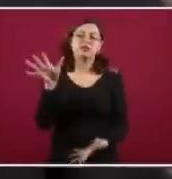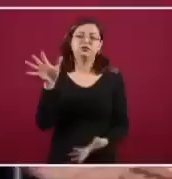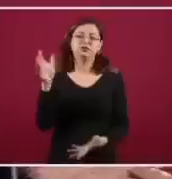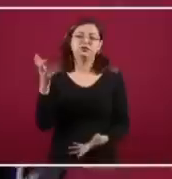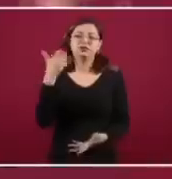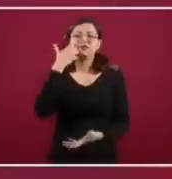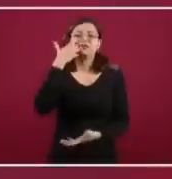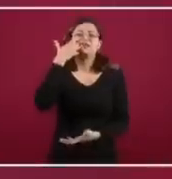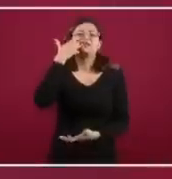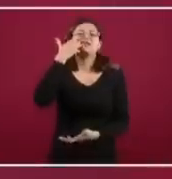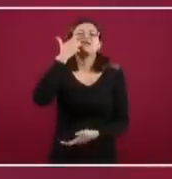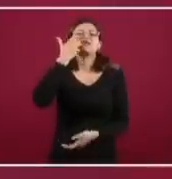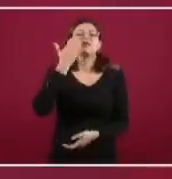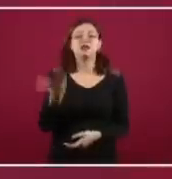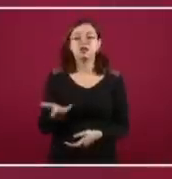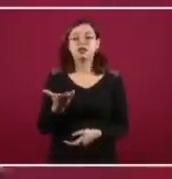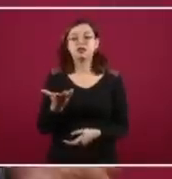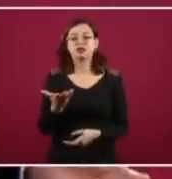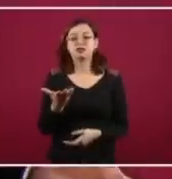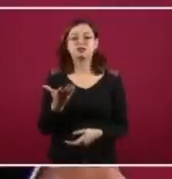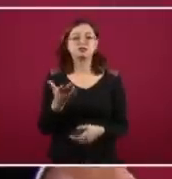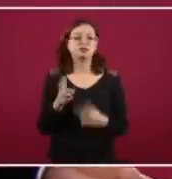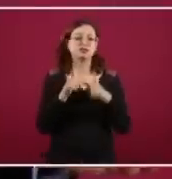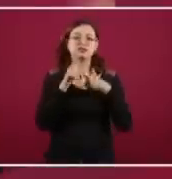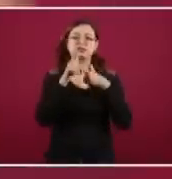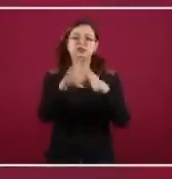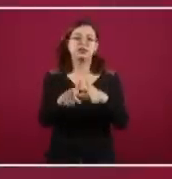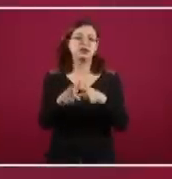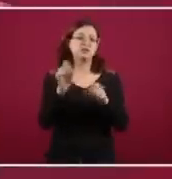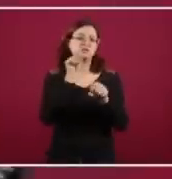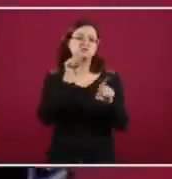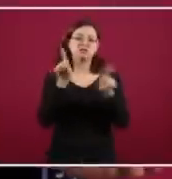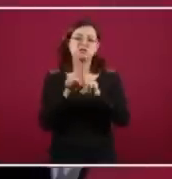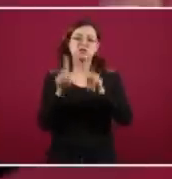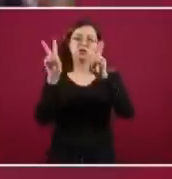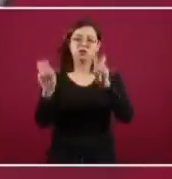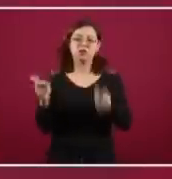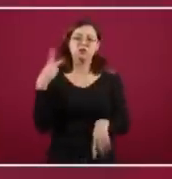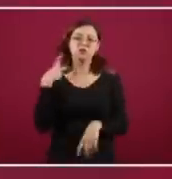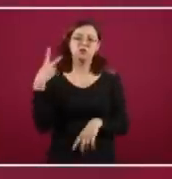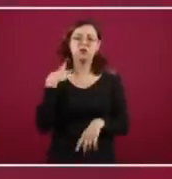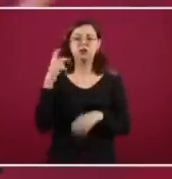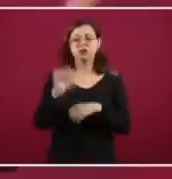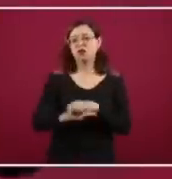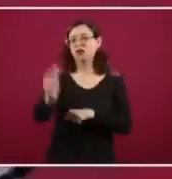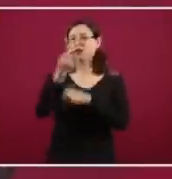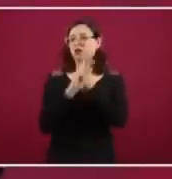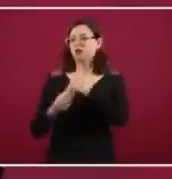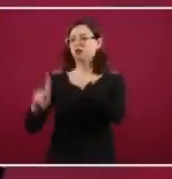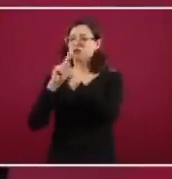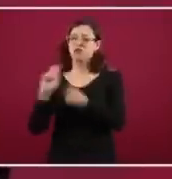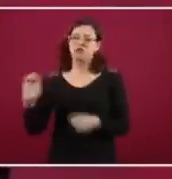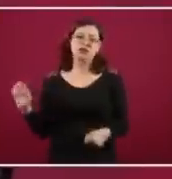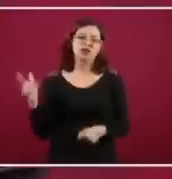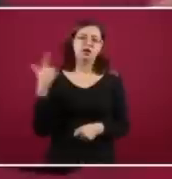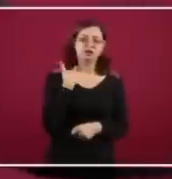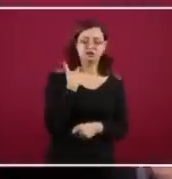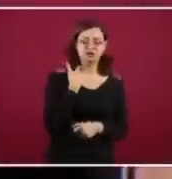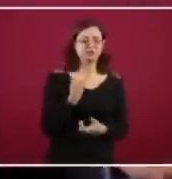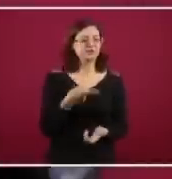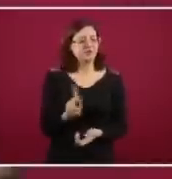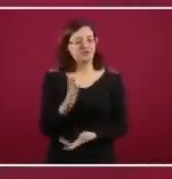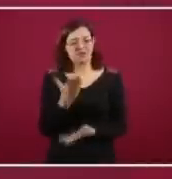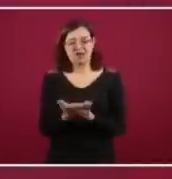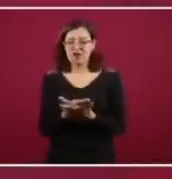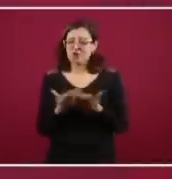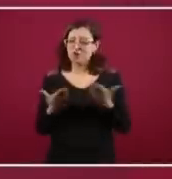pues quisiera que se mantuviera la política exterior que se seguía antes, pues ya no se